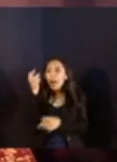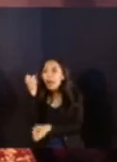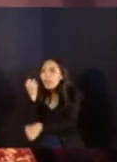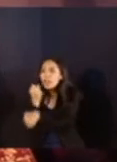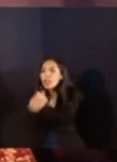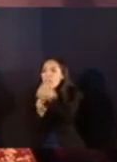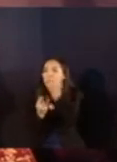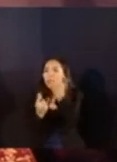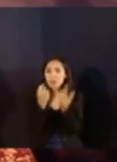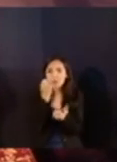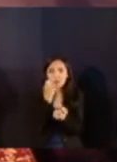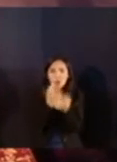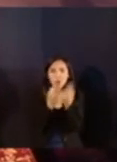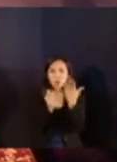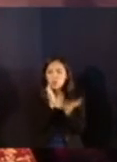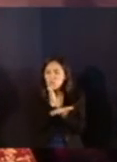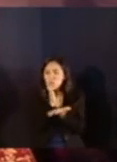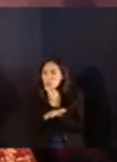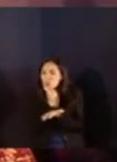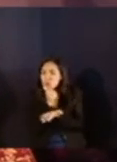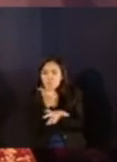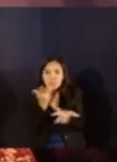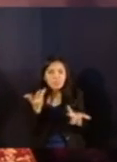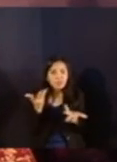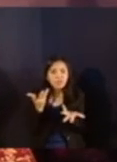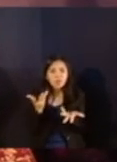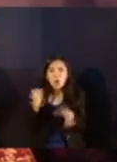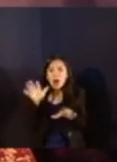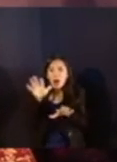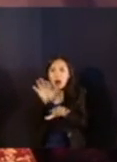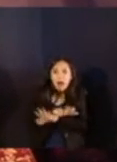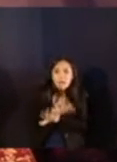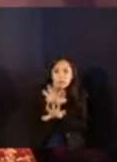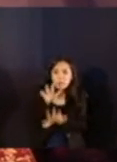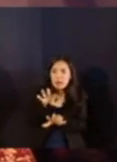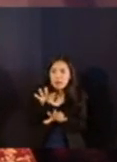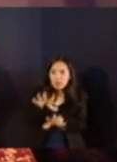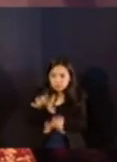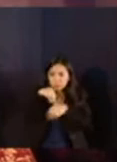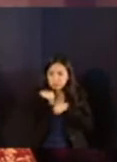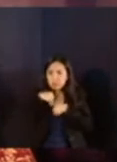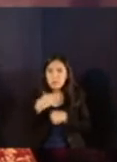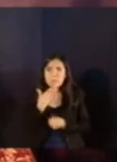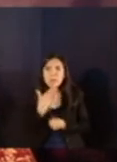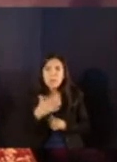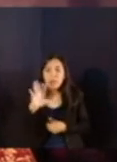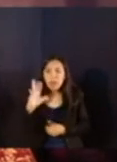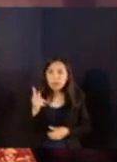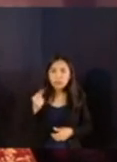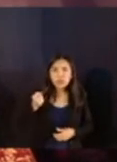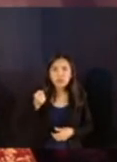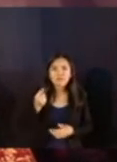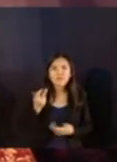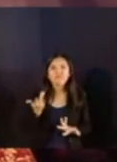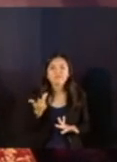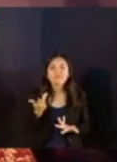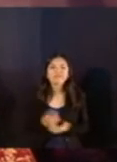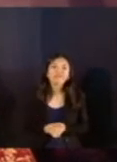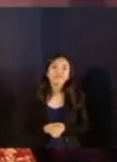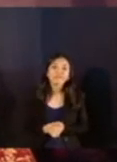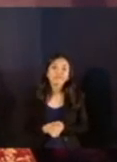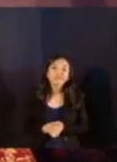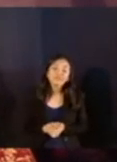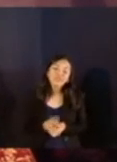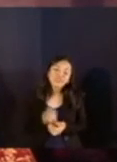adaptarse y aportar algo al cambio tecnológico, verán sus horizontes